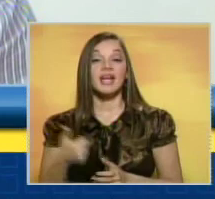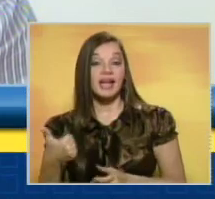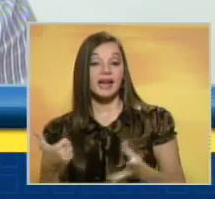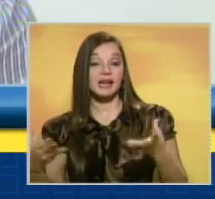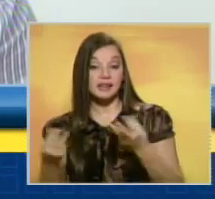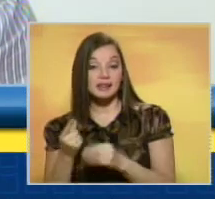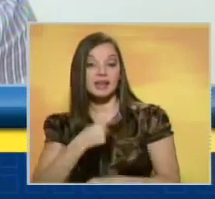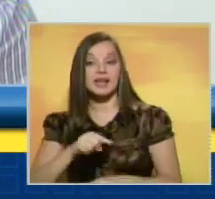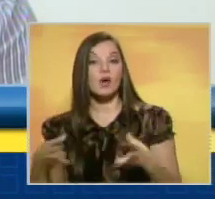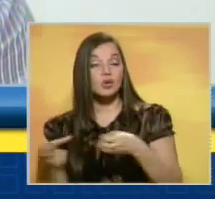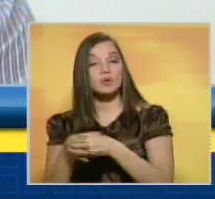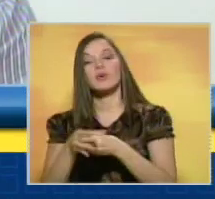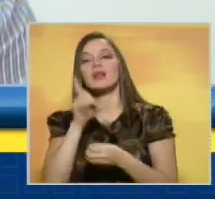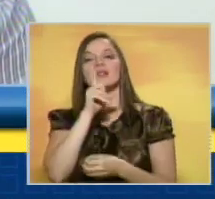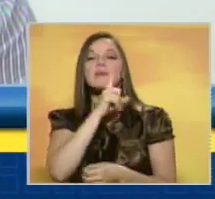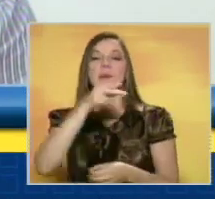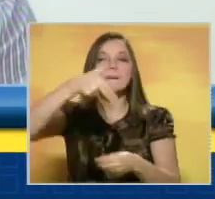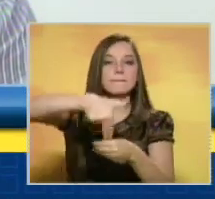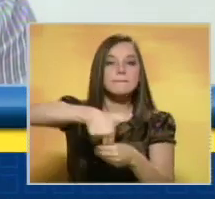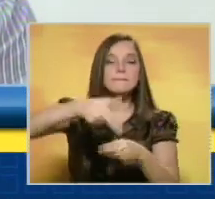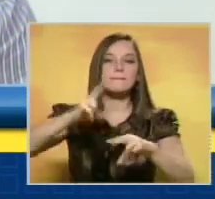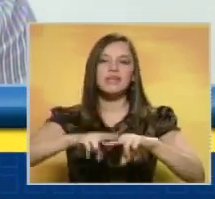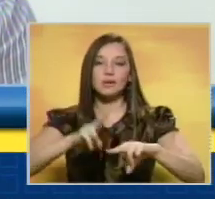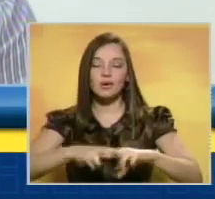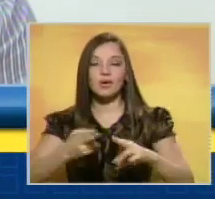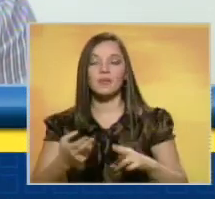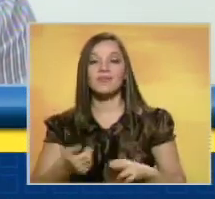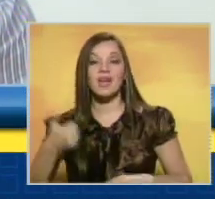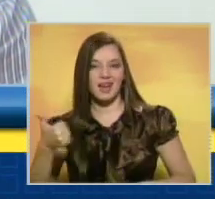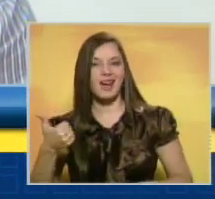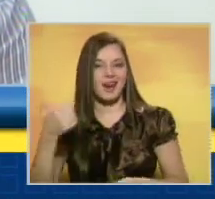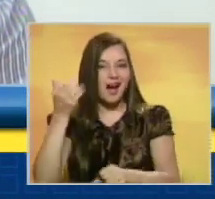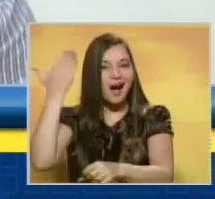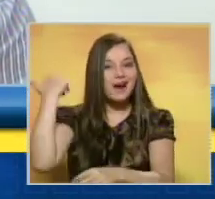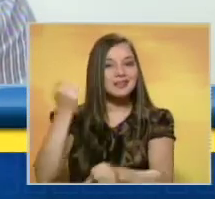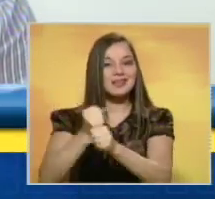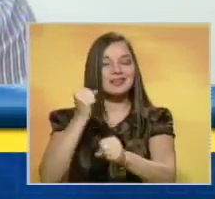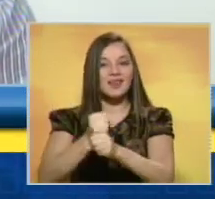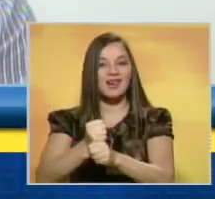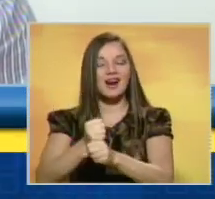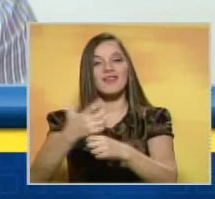conjunto que se llamaba Petróleo y Gaita, cuando él estaba en PDVSA La Campiña.